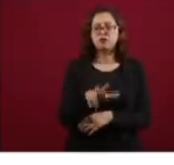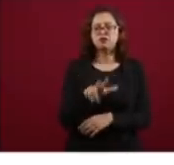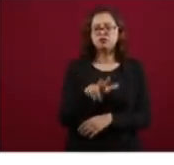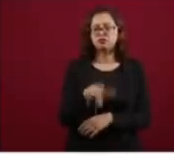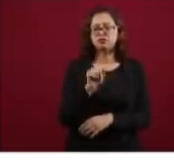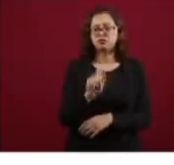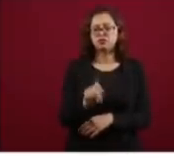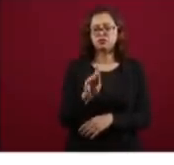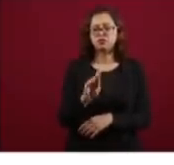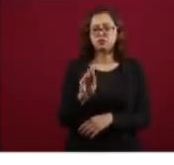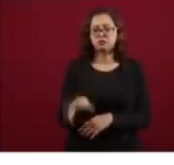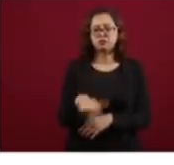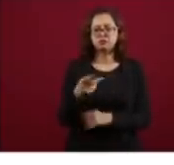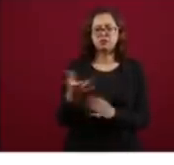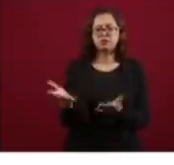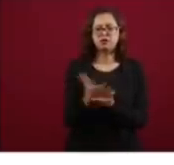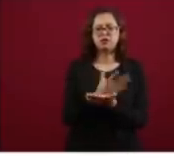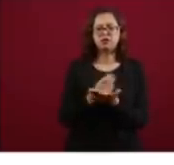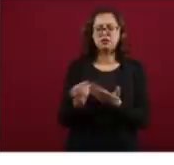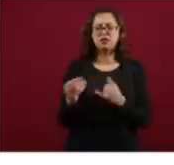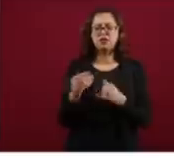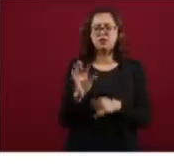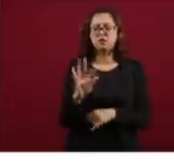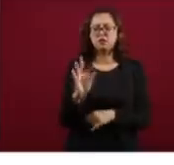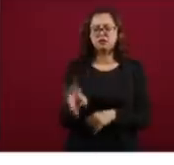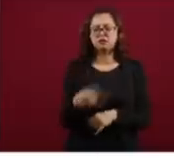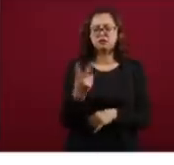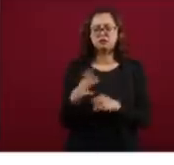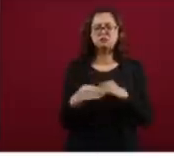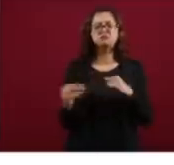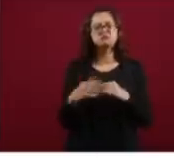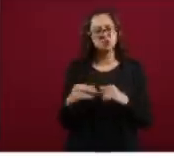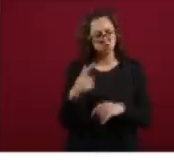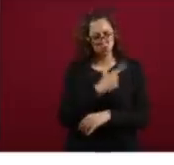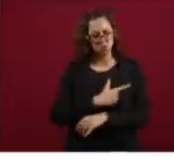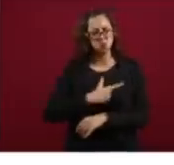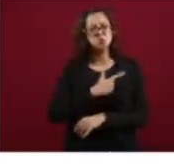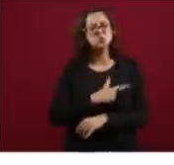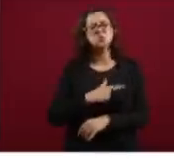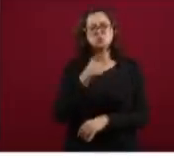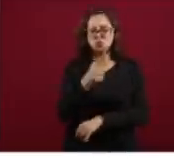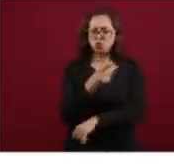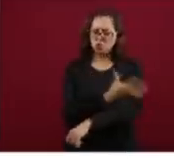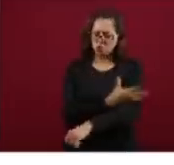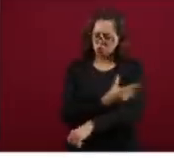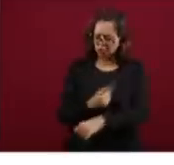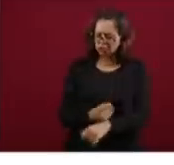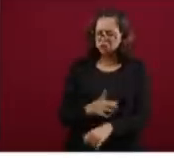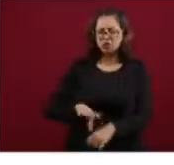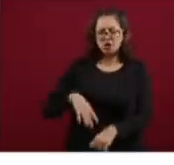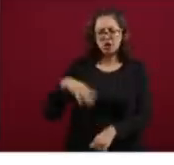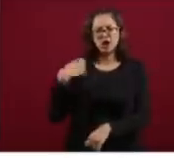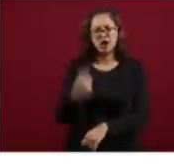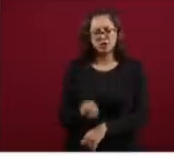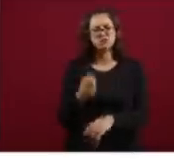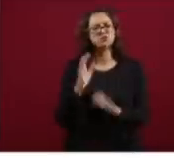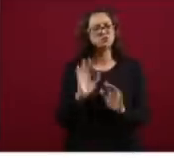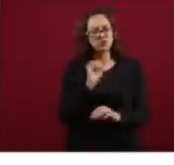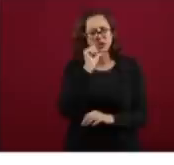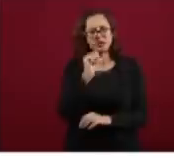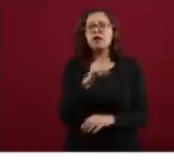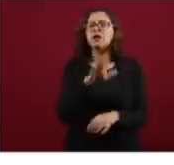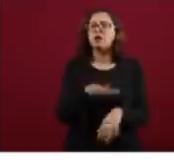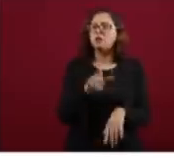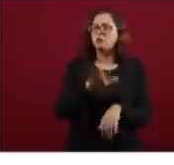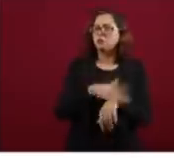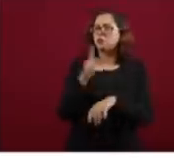con un margen de 42 centavos da gusto ver que aparezcan ya gasolineras que no sean de tabasco veracruz o